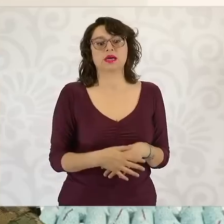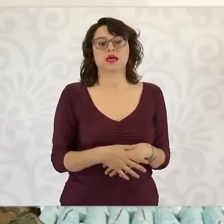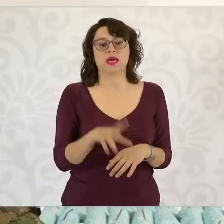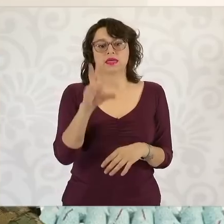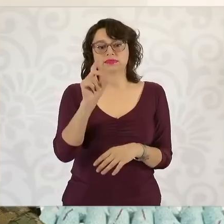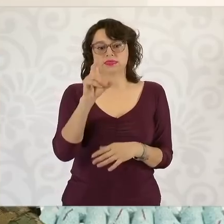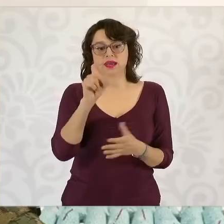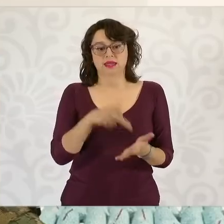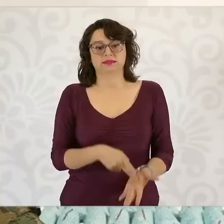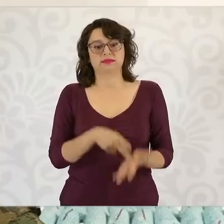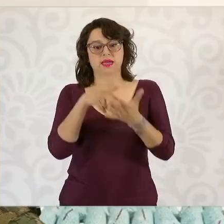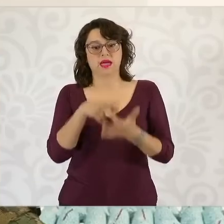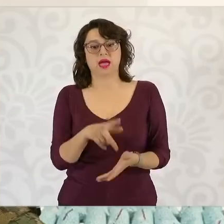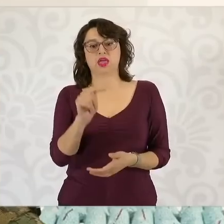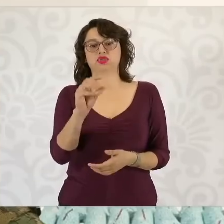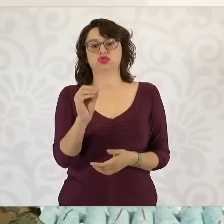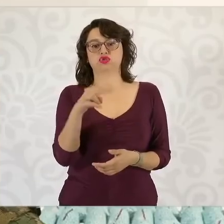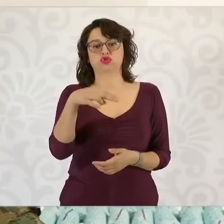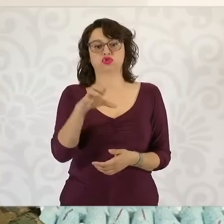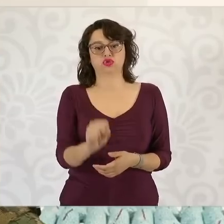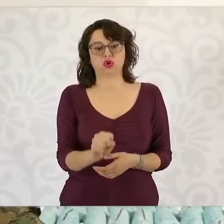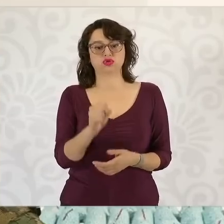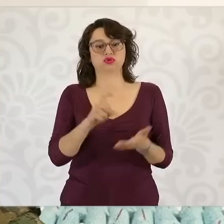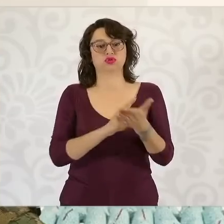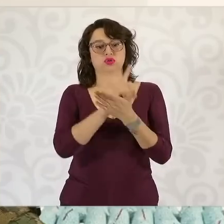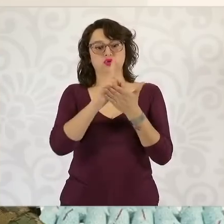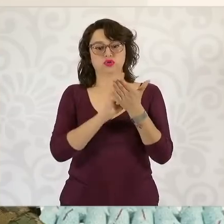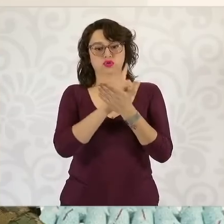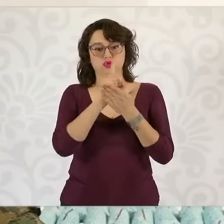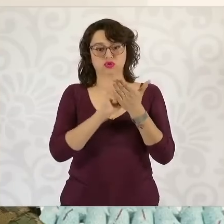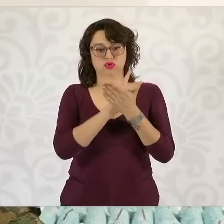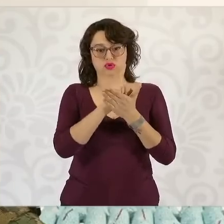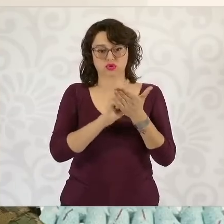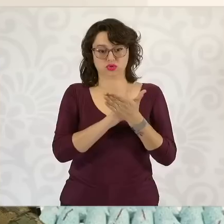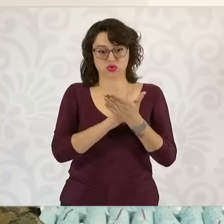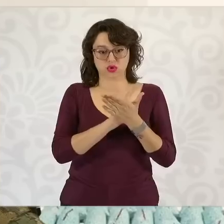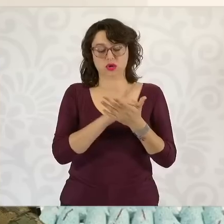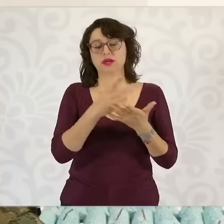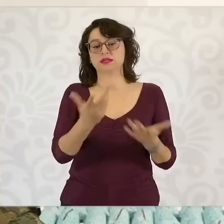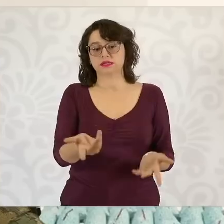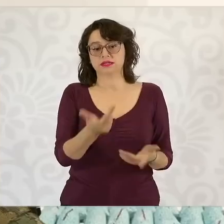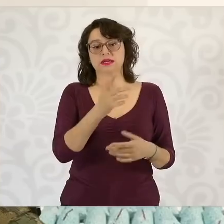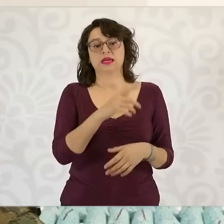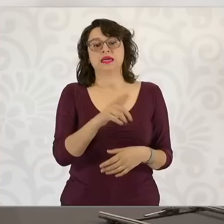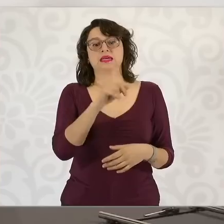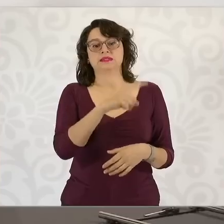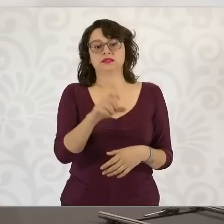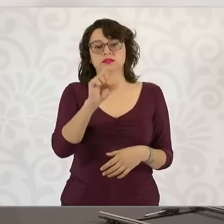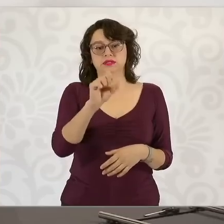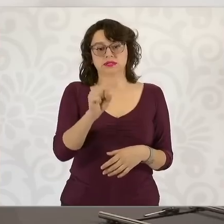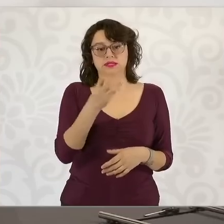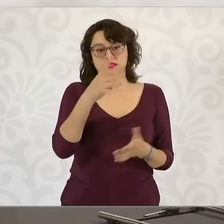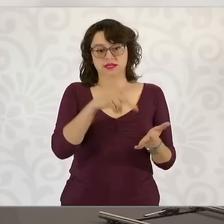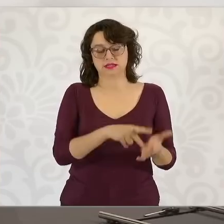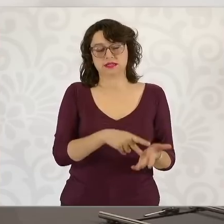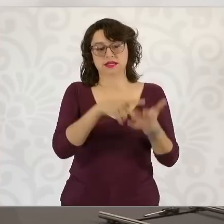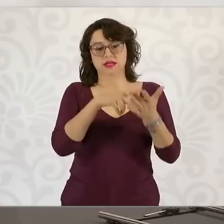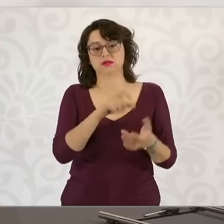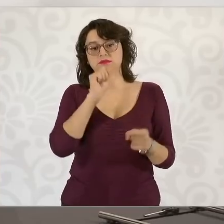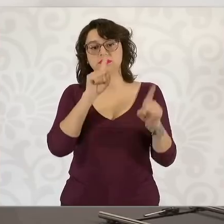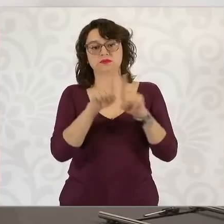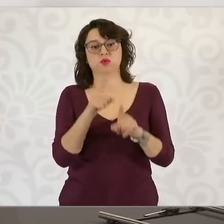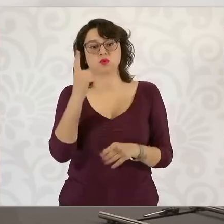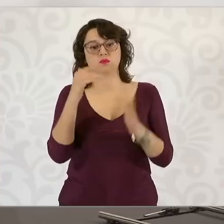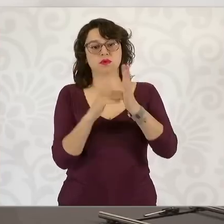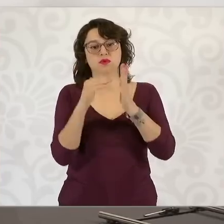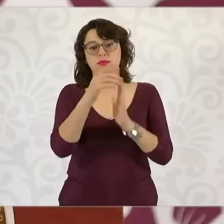toneladas de droga, entre ellas 163 kilos y más de 1,135,000 pastillas de fentanilo. Cabe señalar